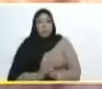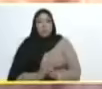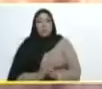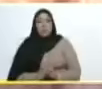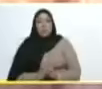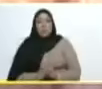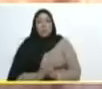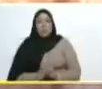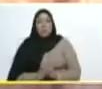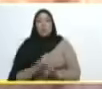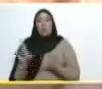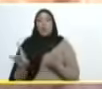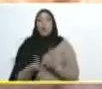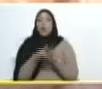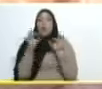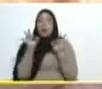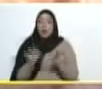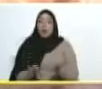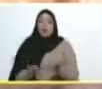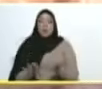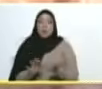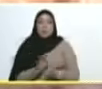cumplido